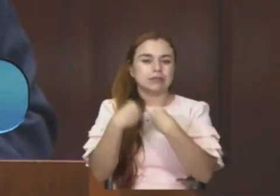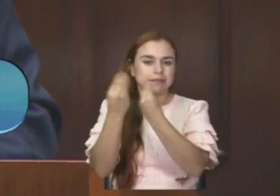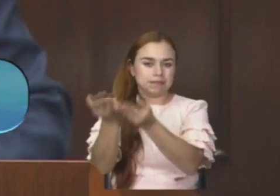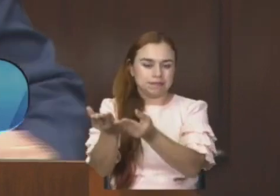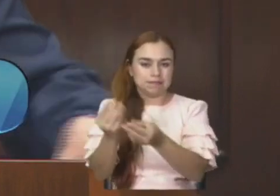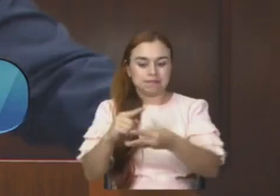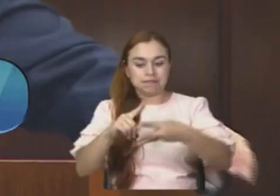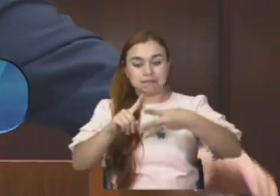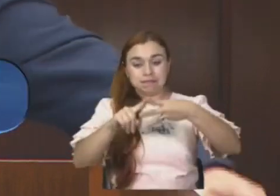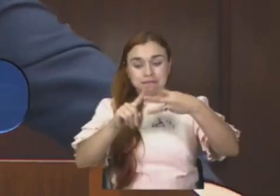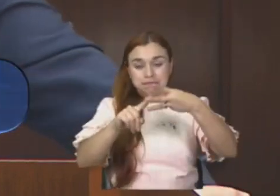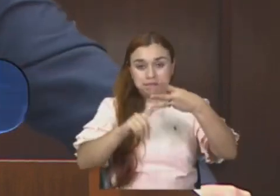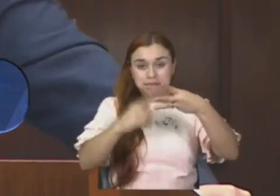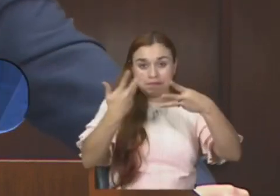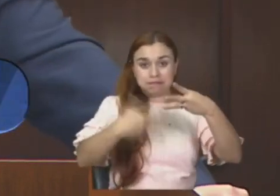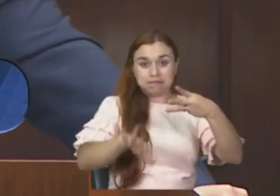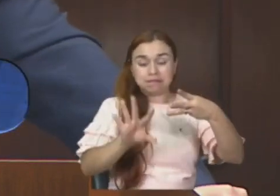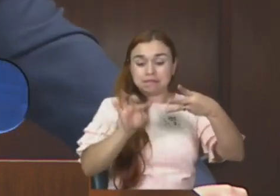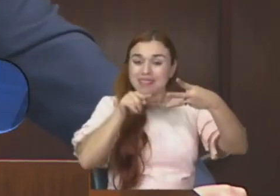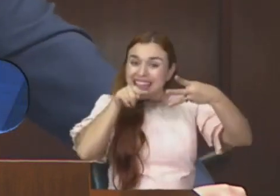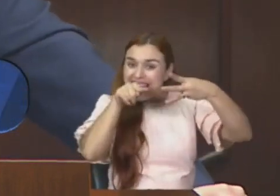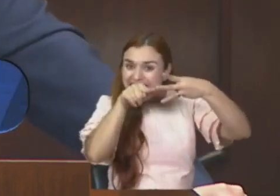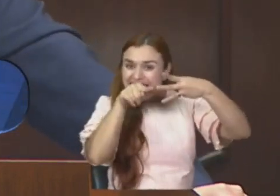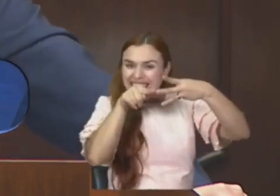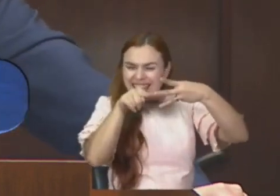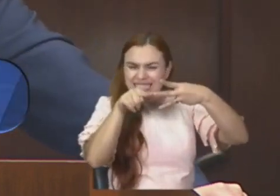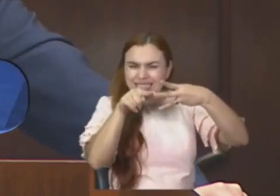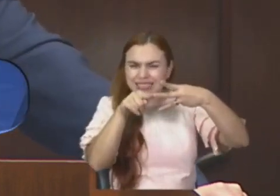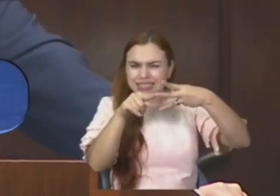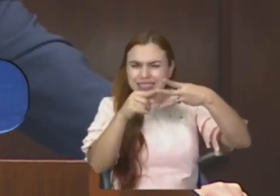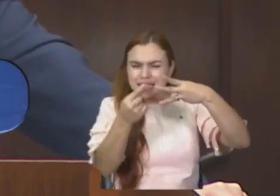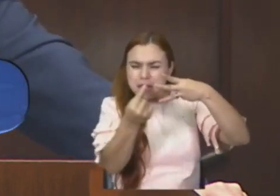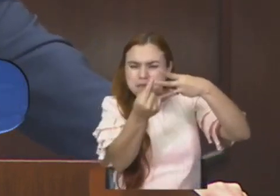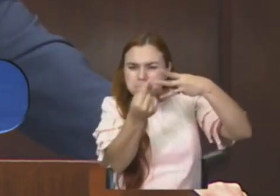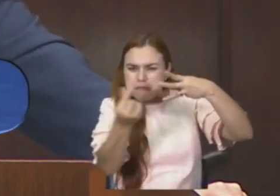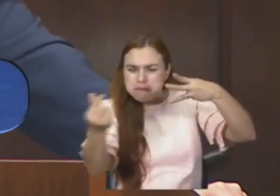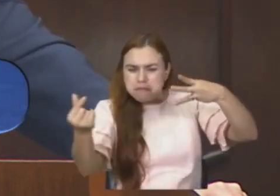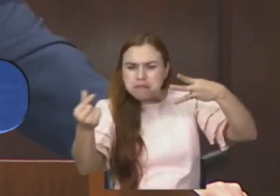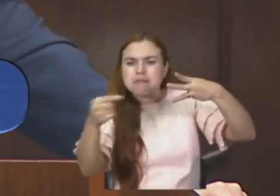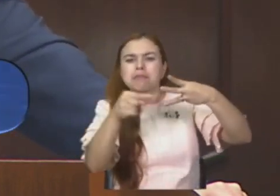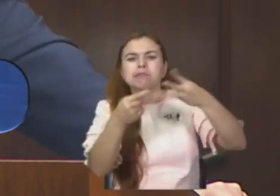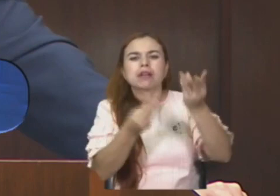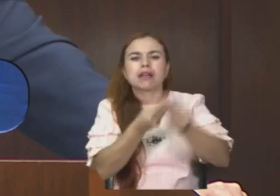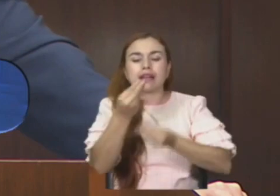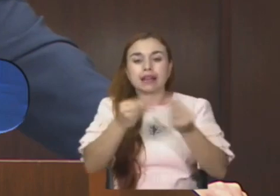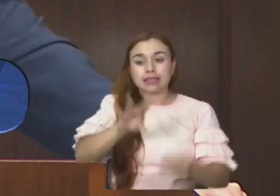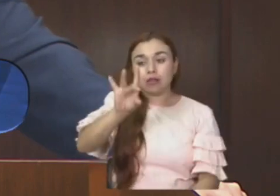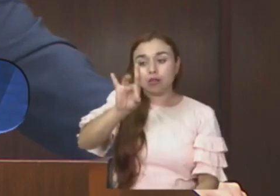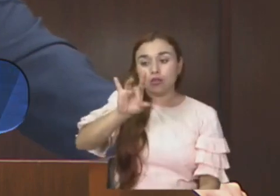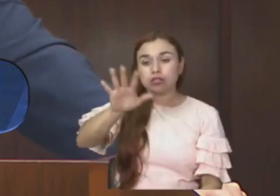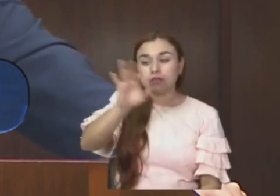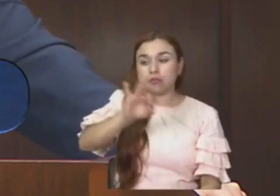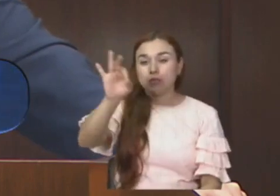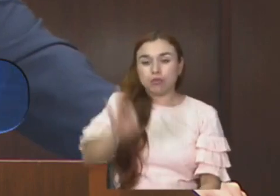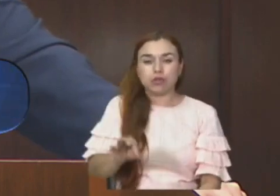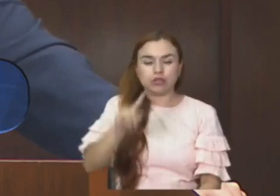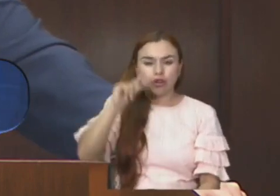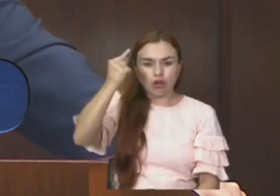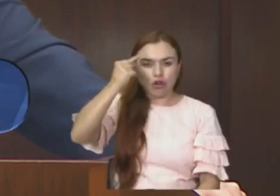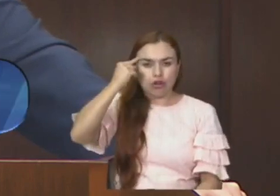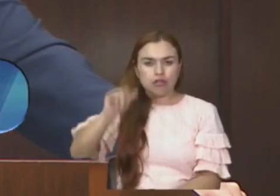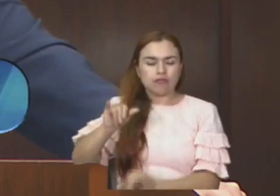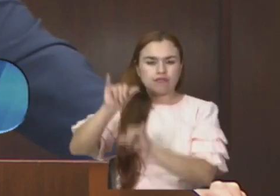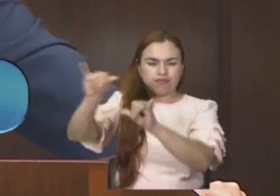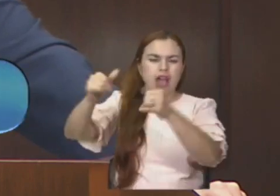como regalía se dividen a razón de 85% al Estado y 15% para